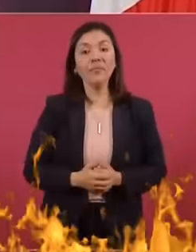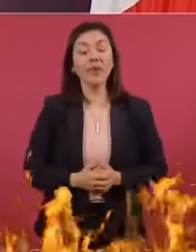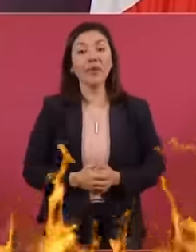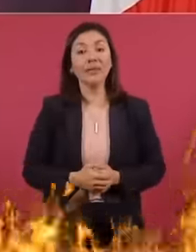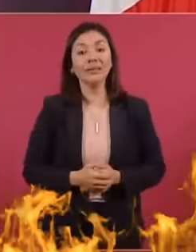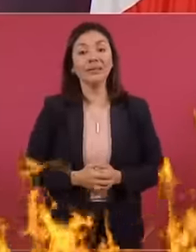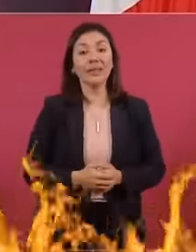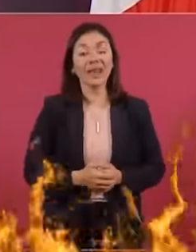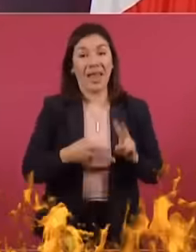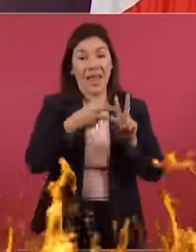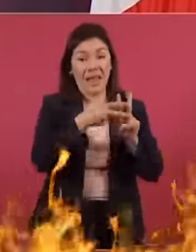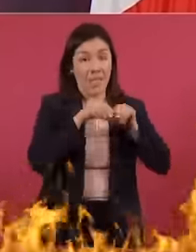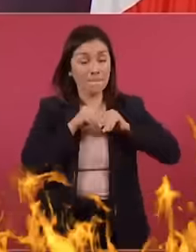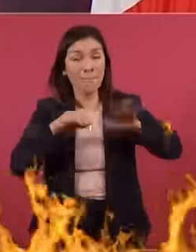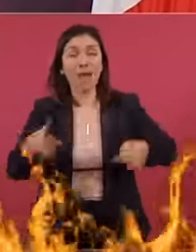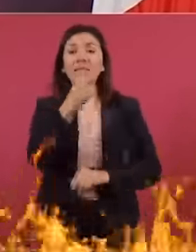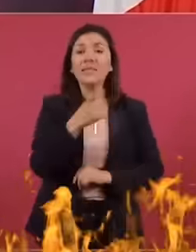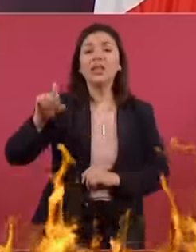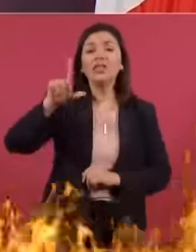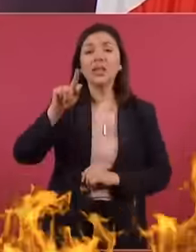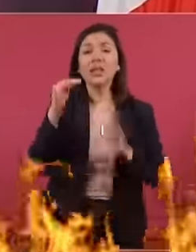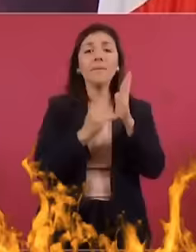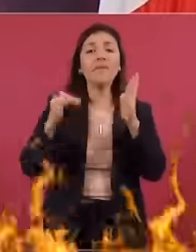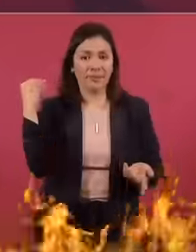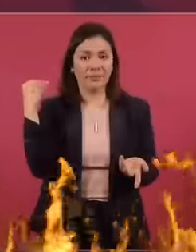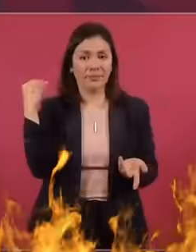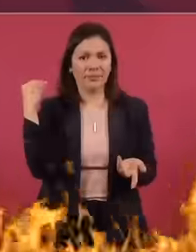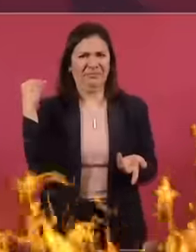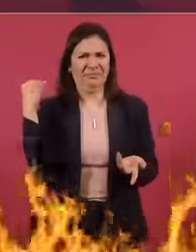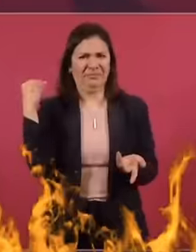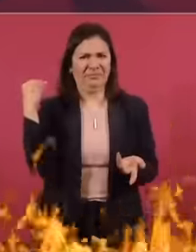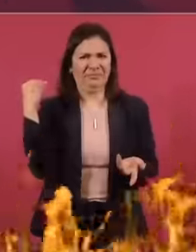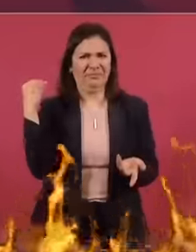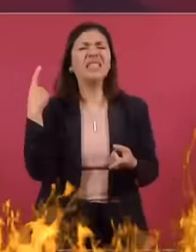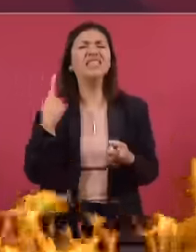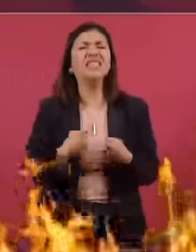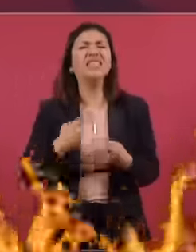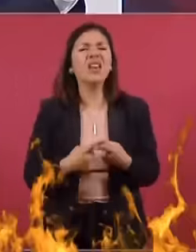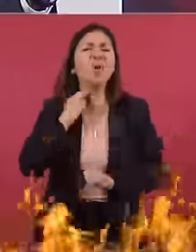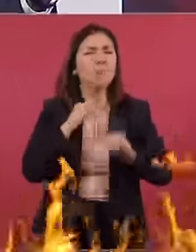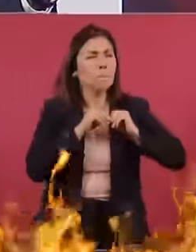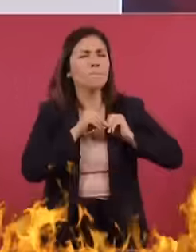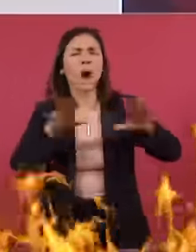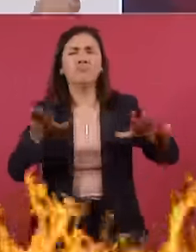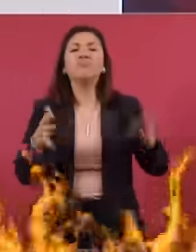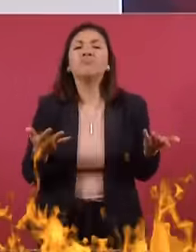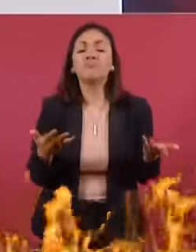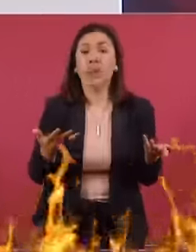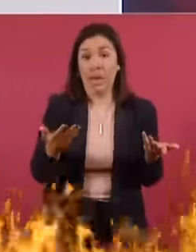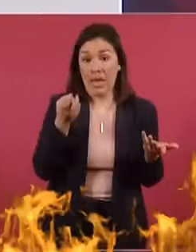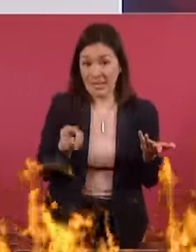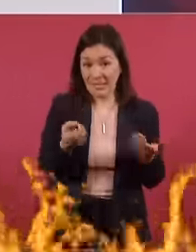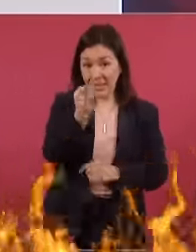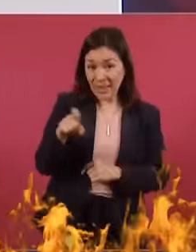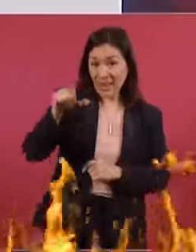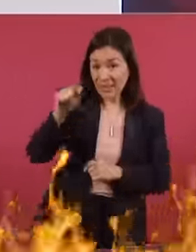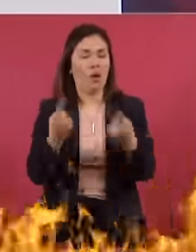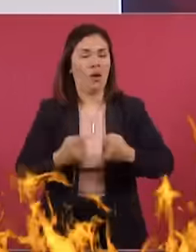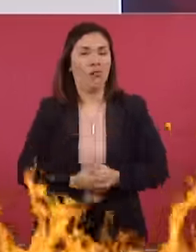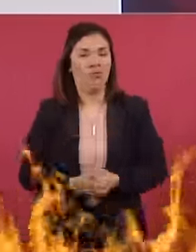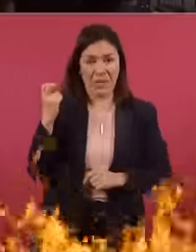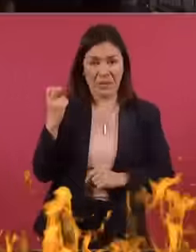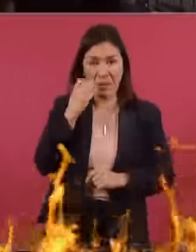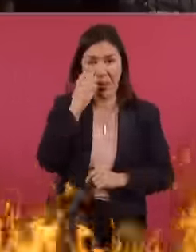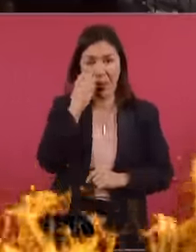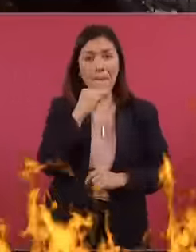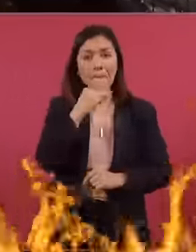Tuvo 170 millones de vistas. ¿Quién tiene un aparato de bots? Porque 170 millones